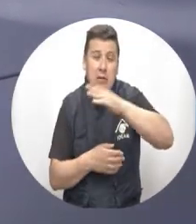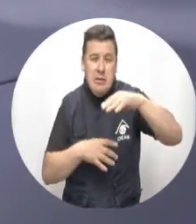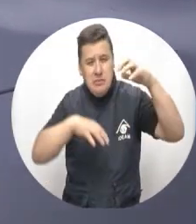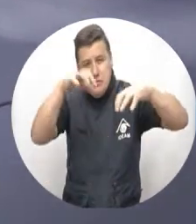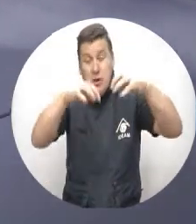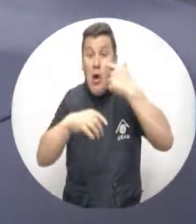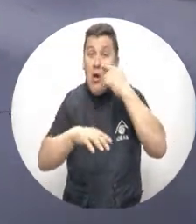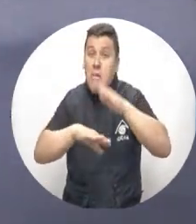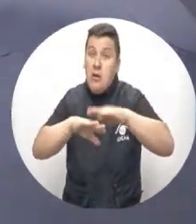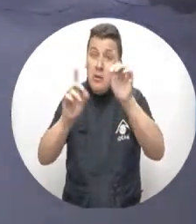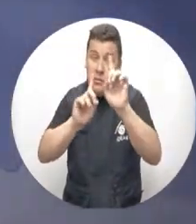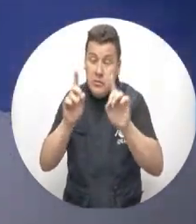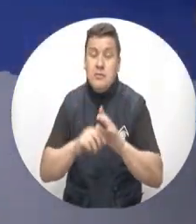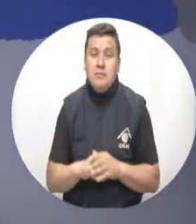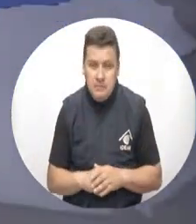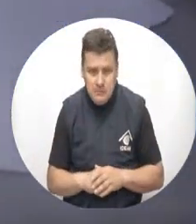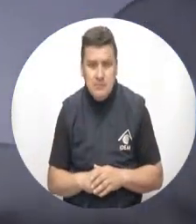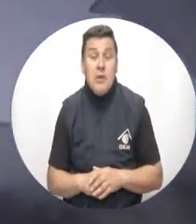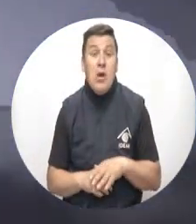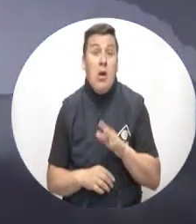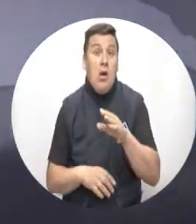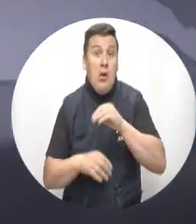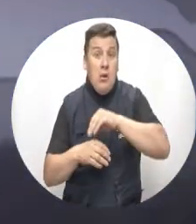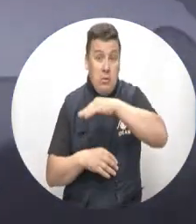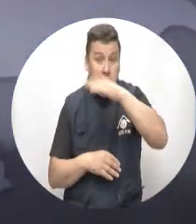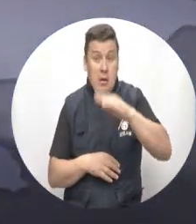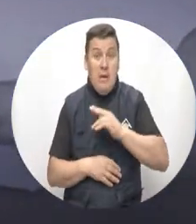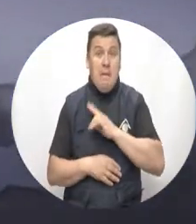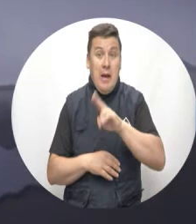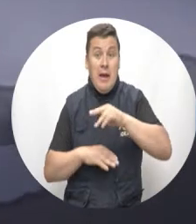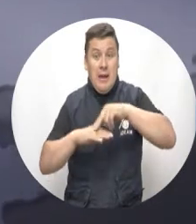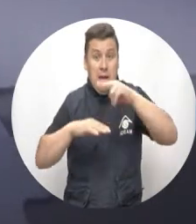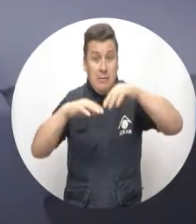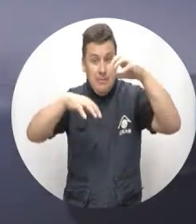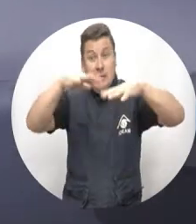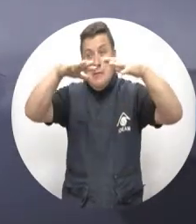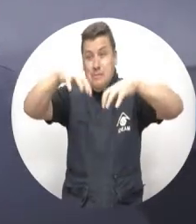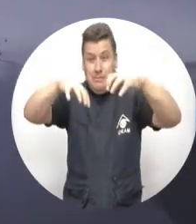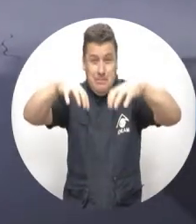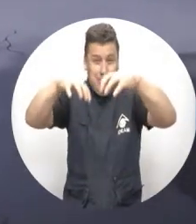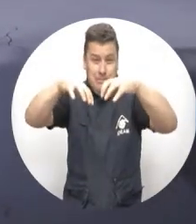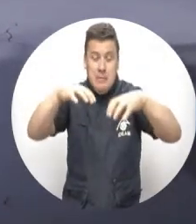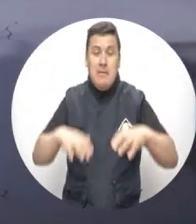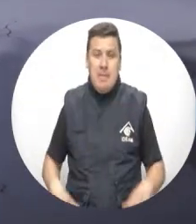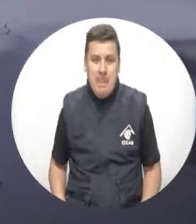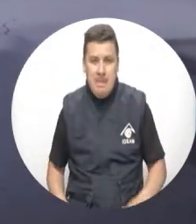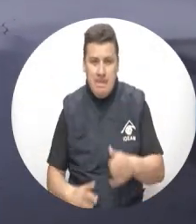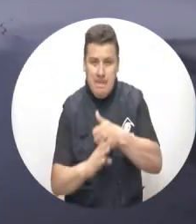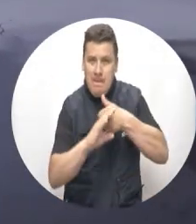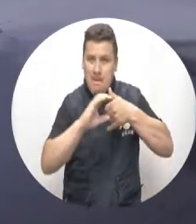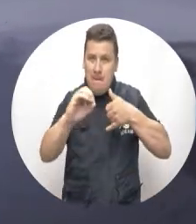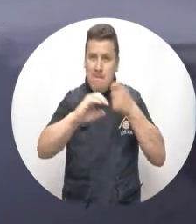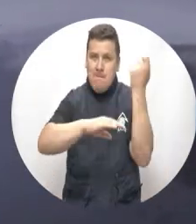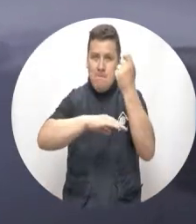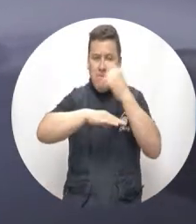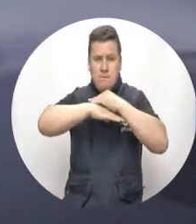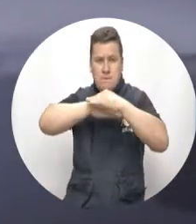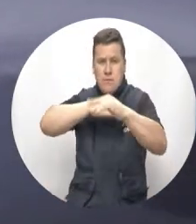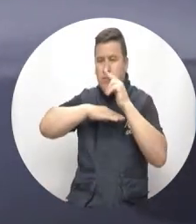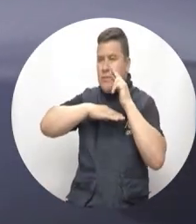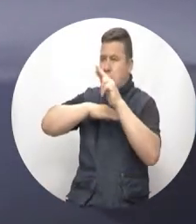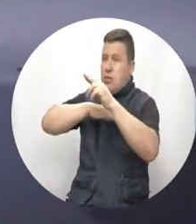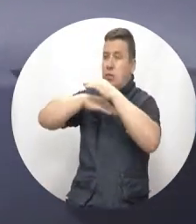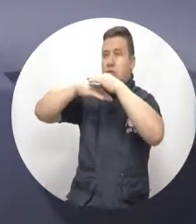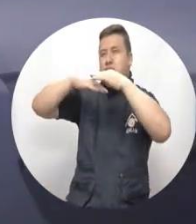con nubosidades variadas y lluvias suaves en Boyacá. En el Piedemonte Llanero seguirán las lluvias, las más densas sobre Vichada y